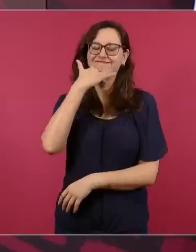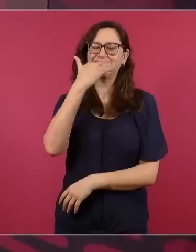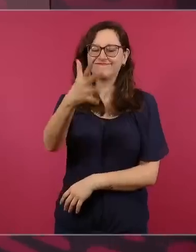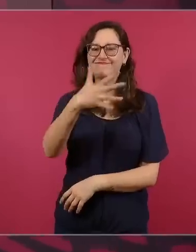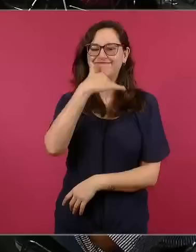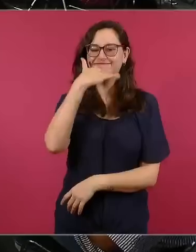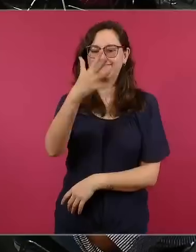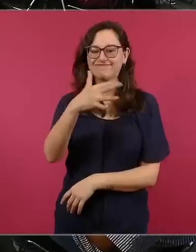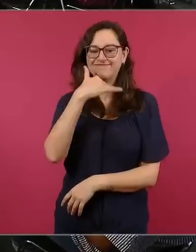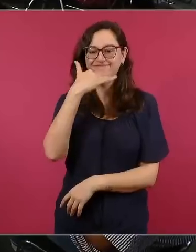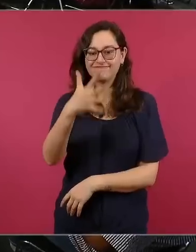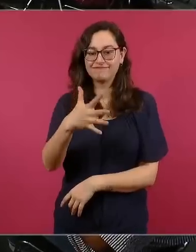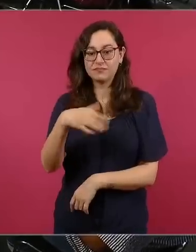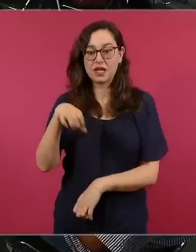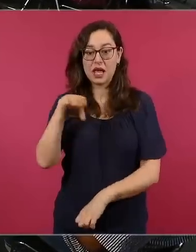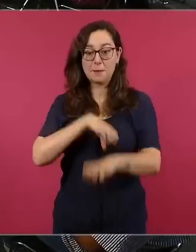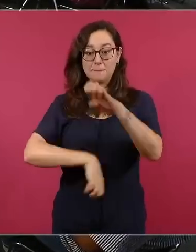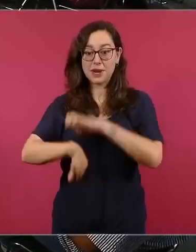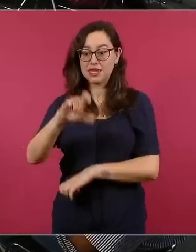construían,